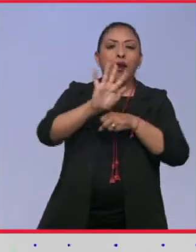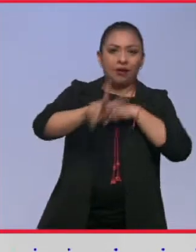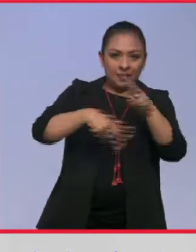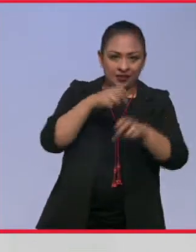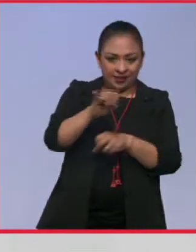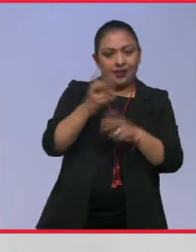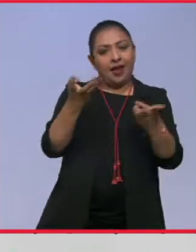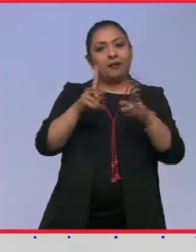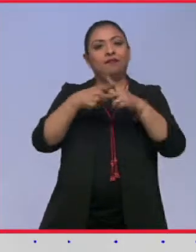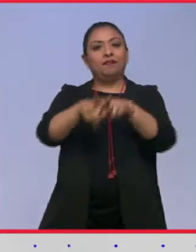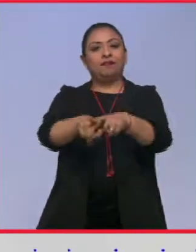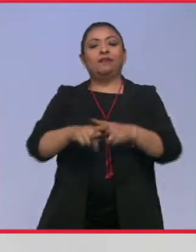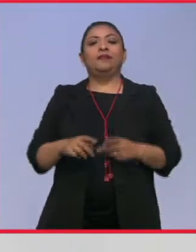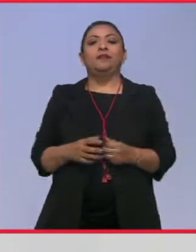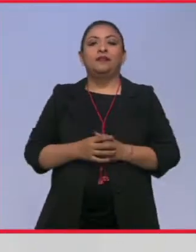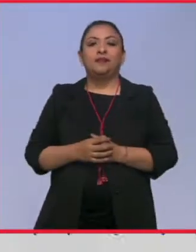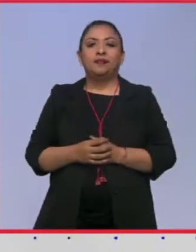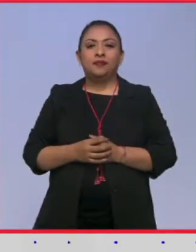esto y más comenzamos.